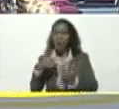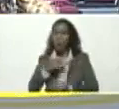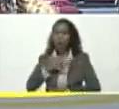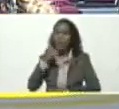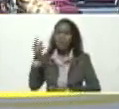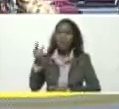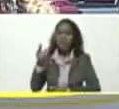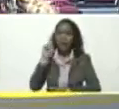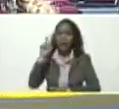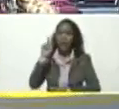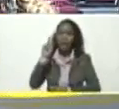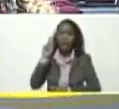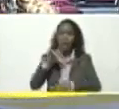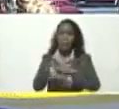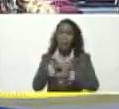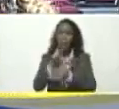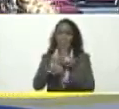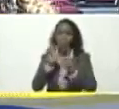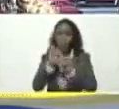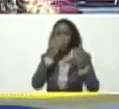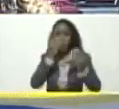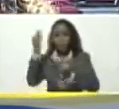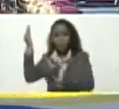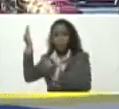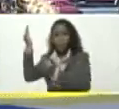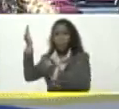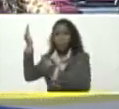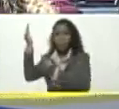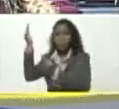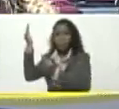Ernesto? Conversadito, adelante.